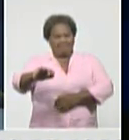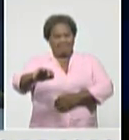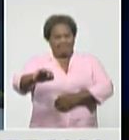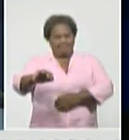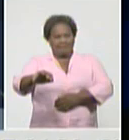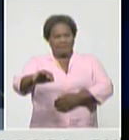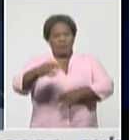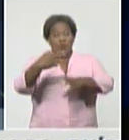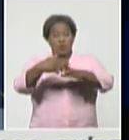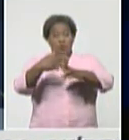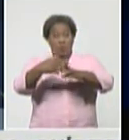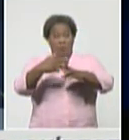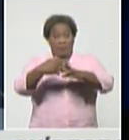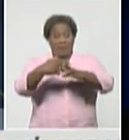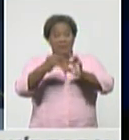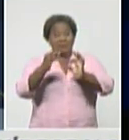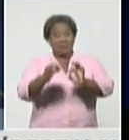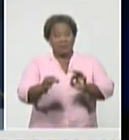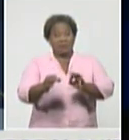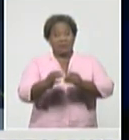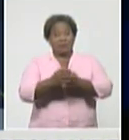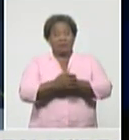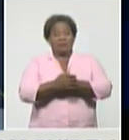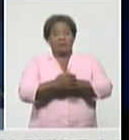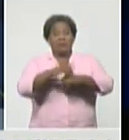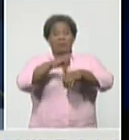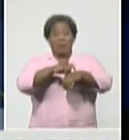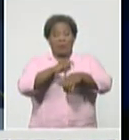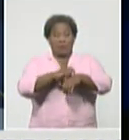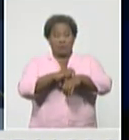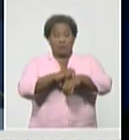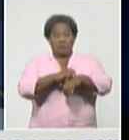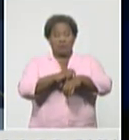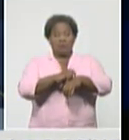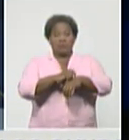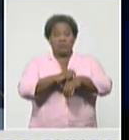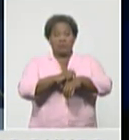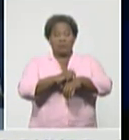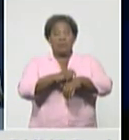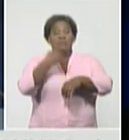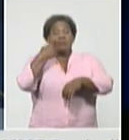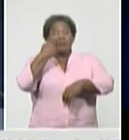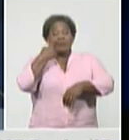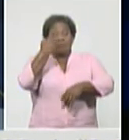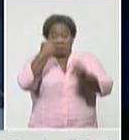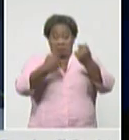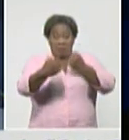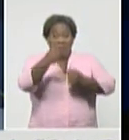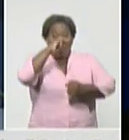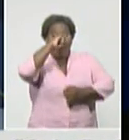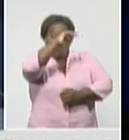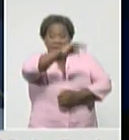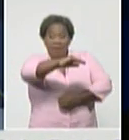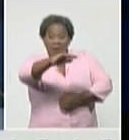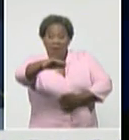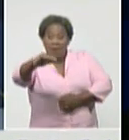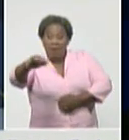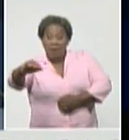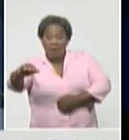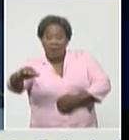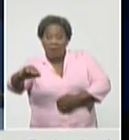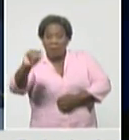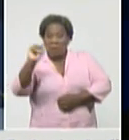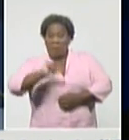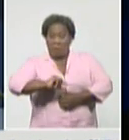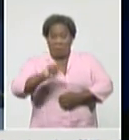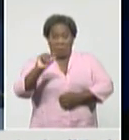denomina así, por el momento, quizás después, y que se ha visto que algunos niños, poco frecuentes, fíjense,